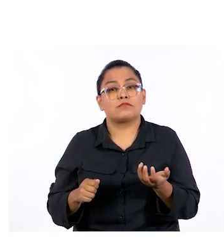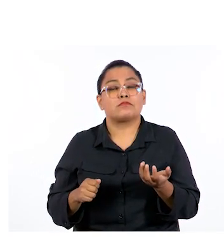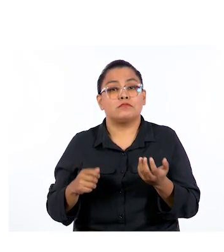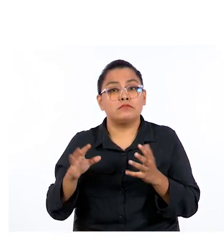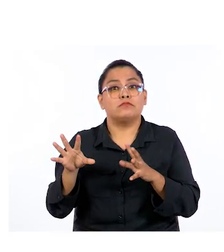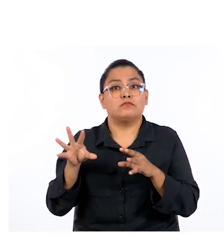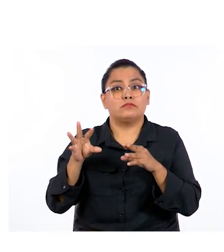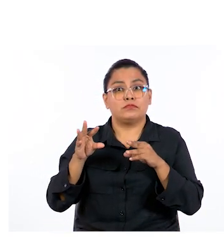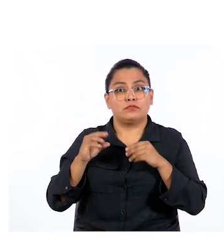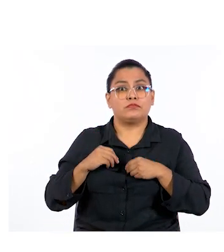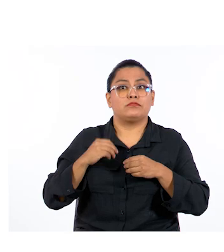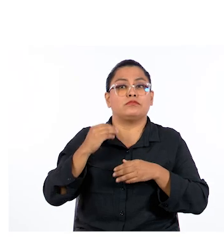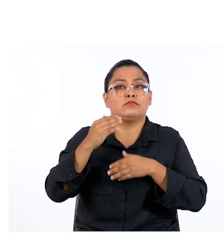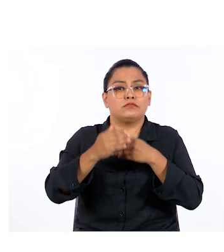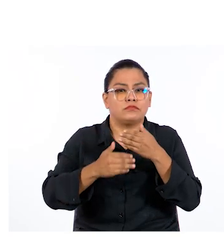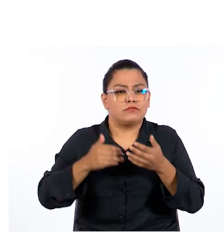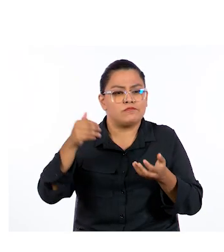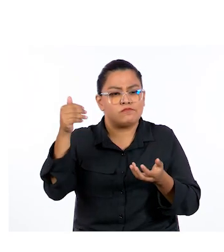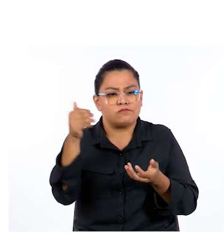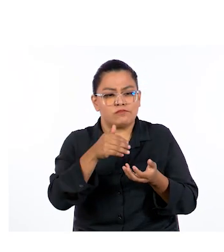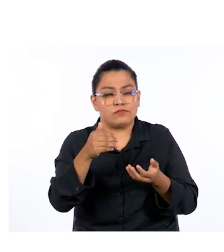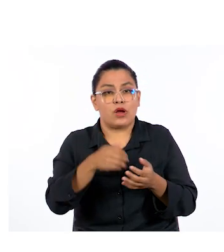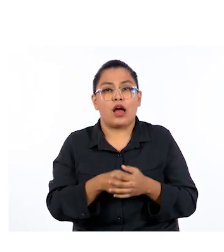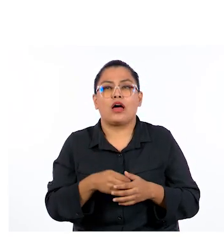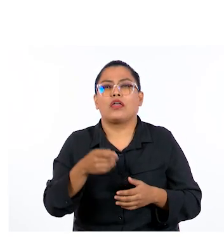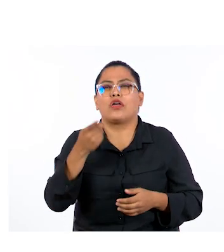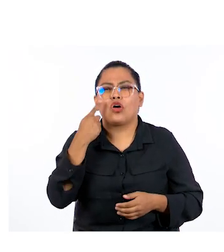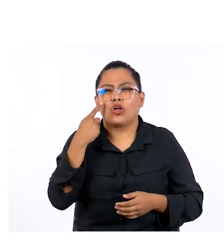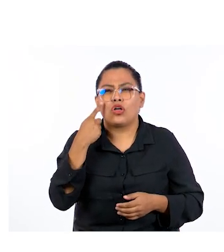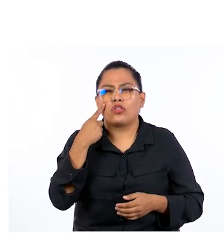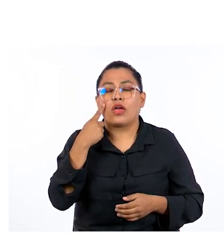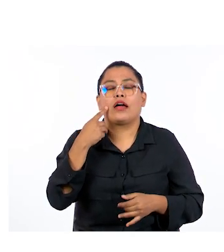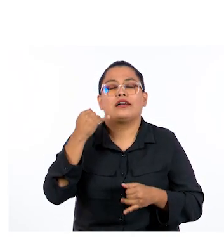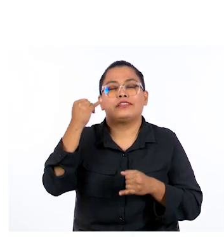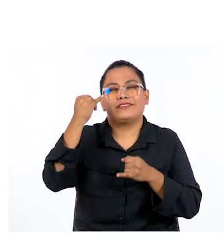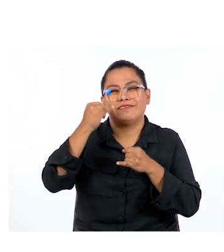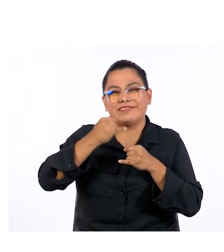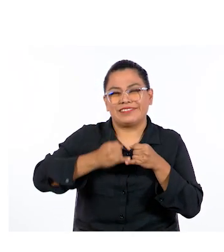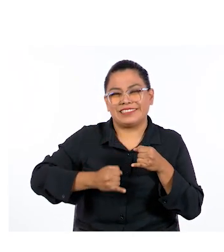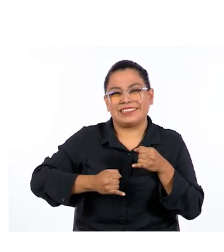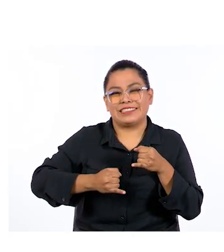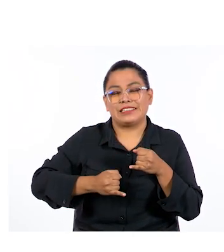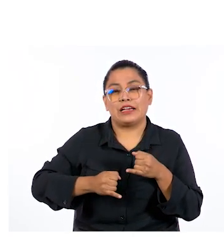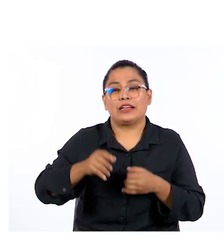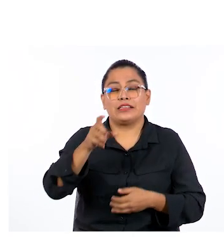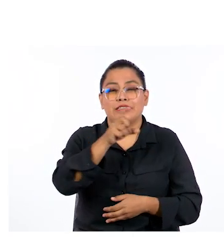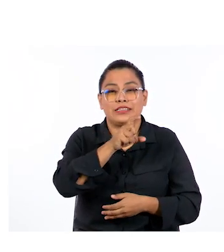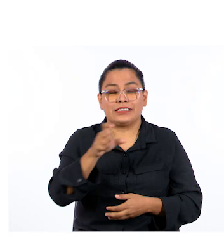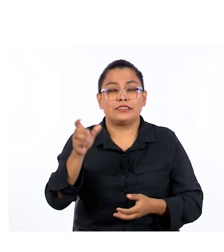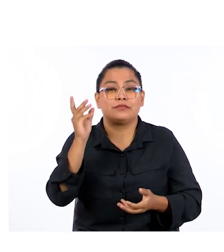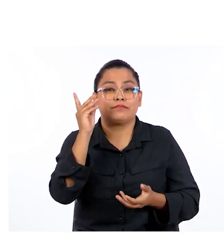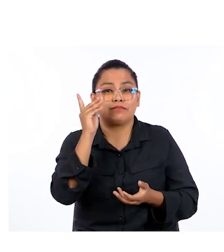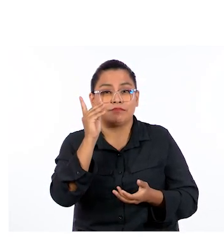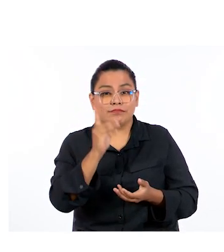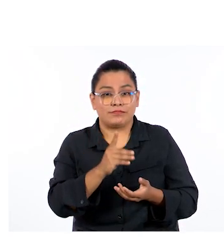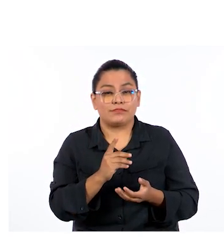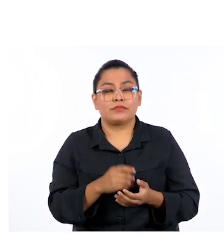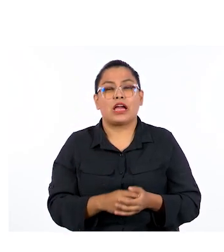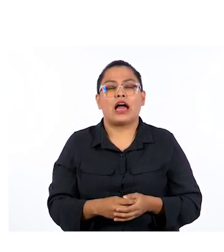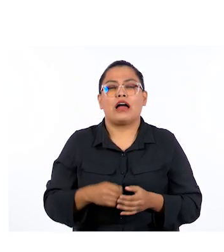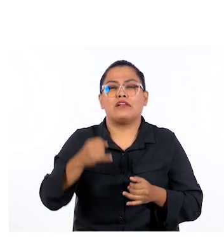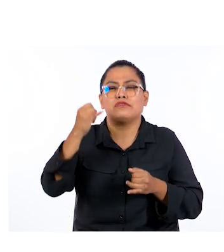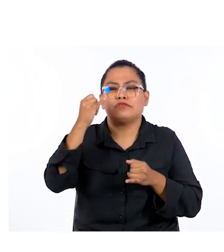formativo. Esta se va a encontrar al final de cada semana didáctica, es decir, al final de la cuarta